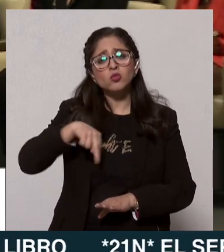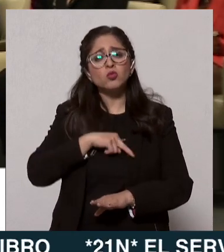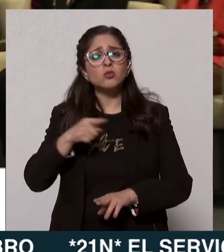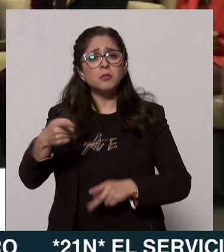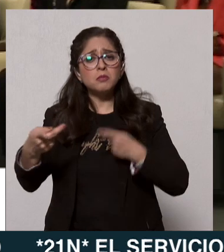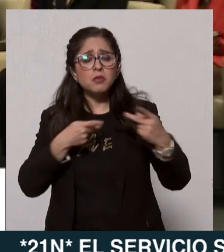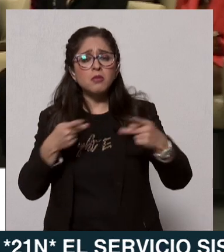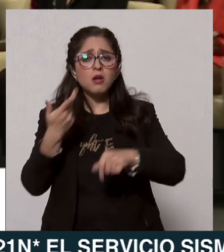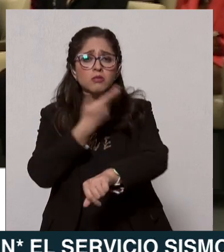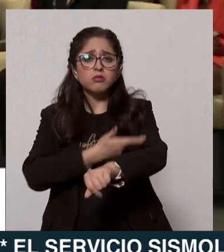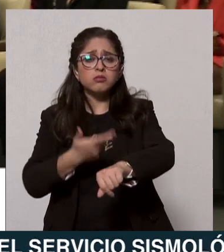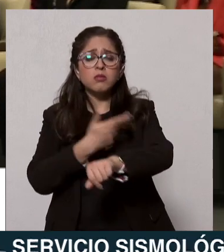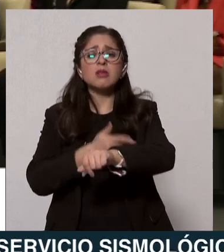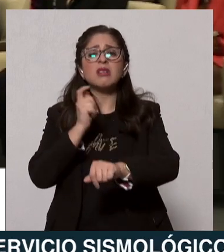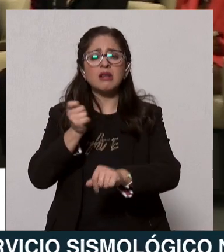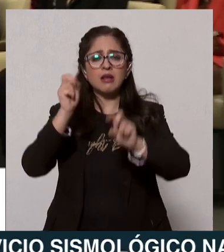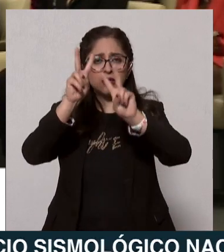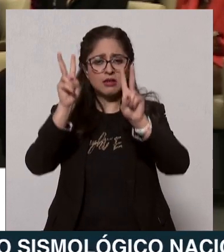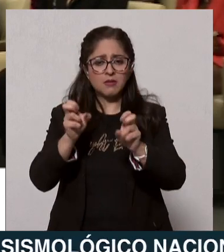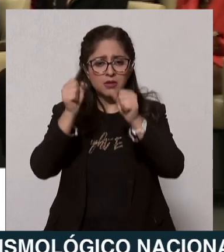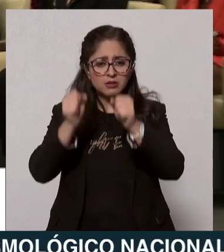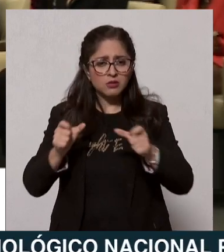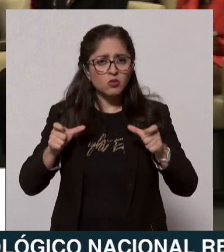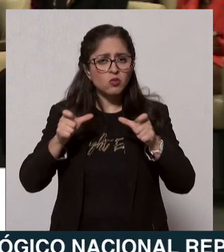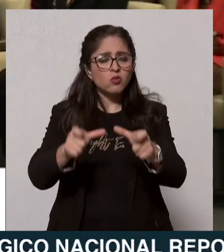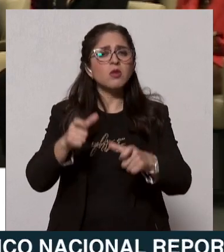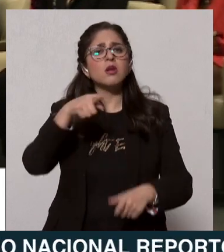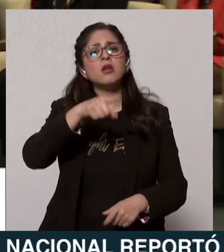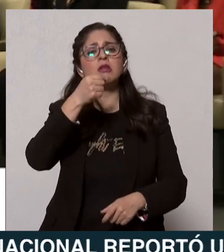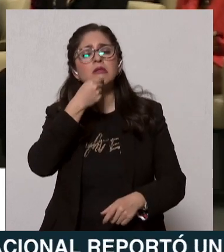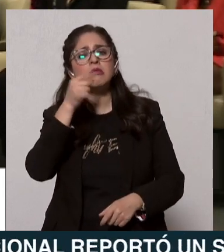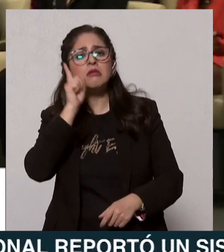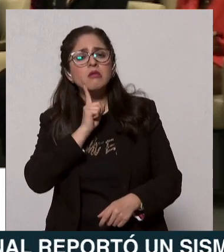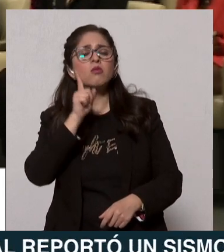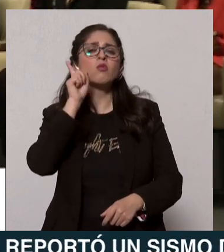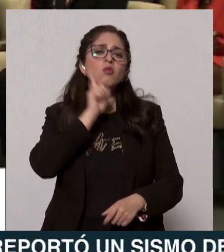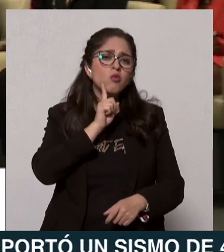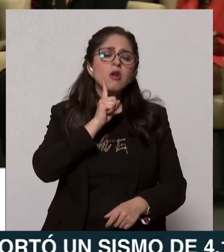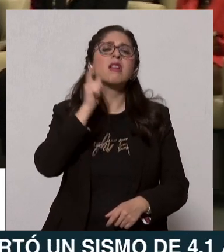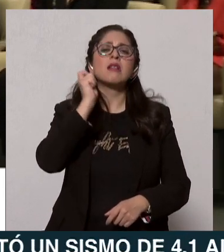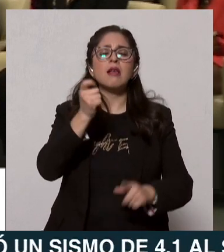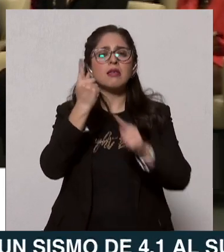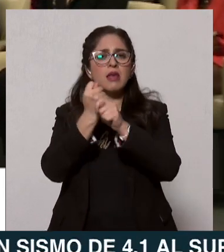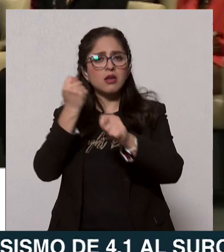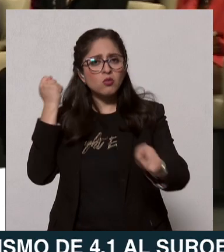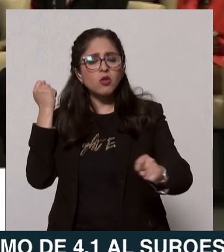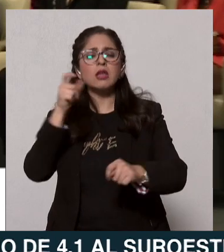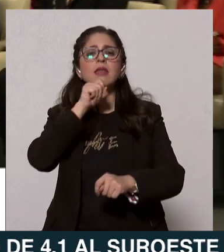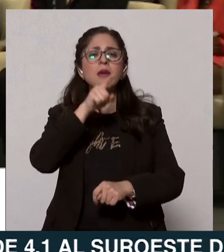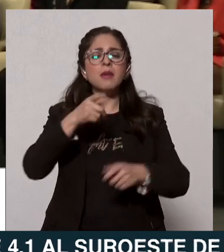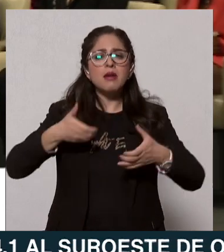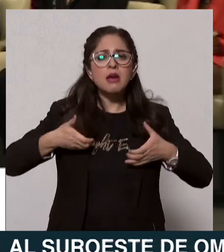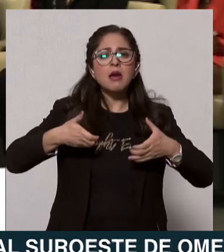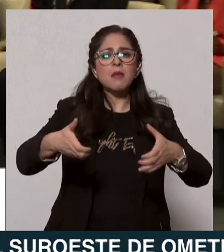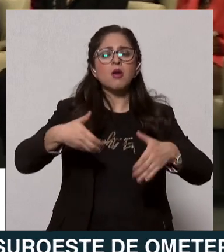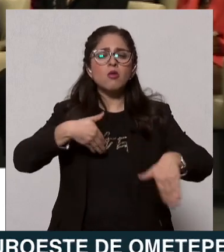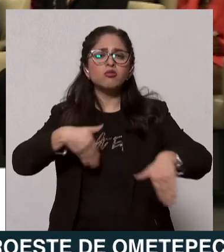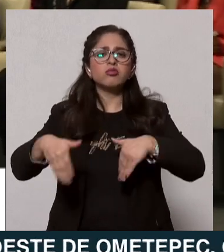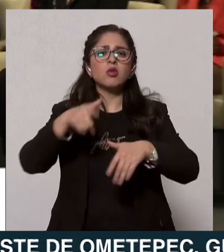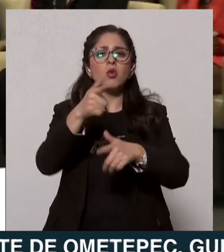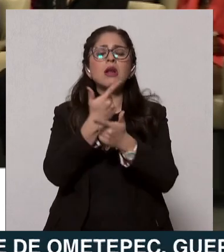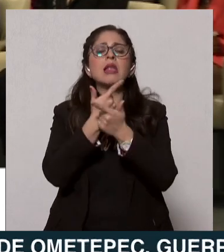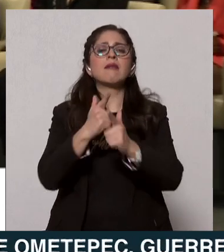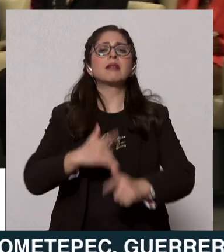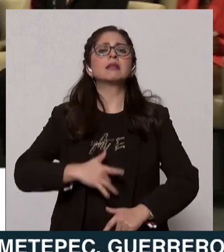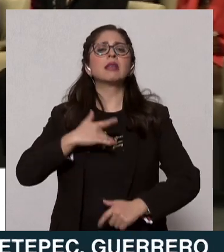implementando estrategias para la seguridad de las niñas y mujeres en el transporte público, en los senderos Camina Libre, Camina Segura,